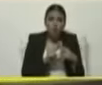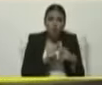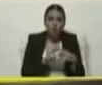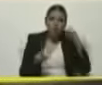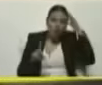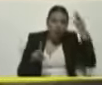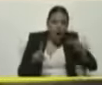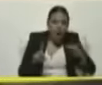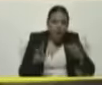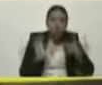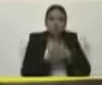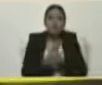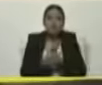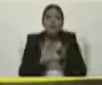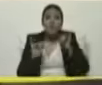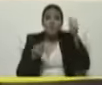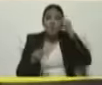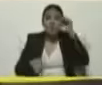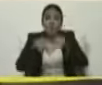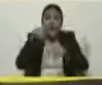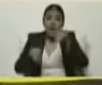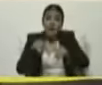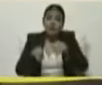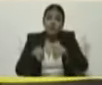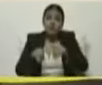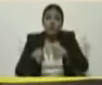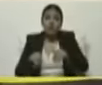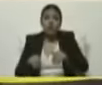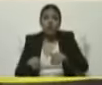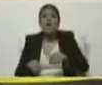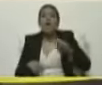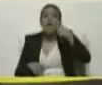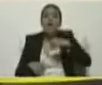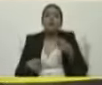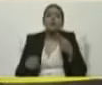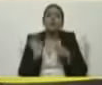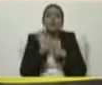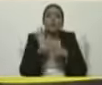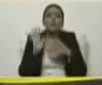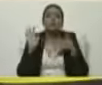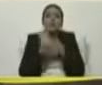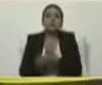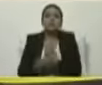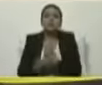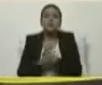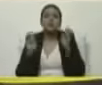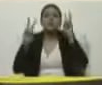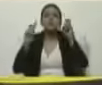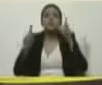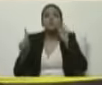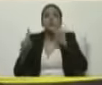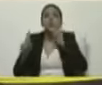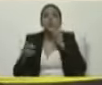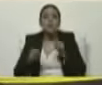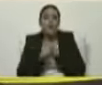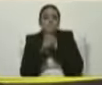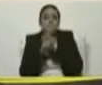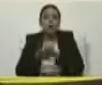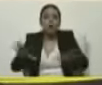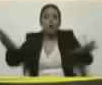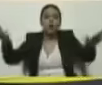creer, porque el día de las elecciones Jorge Rodríguez lanzaban supuestos exit poll, como piensan hacer aquí en